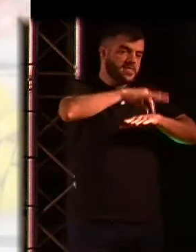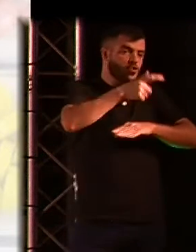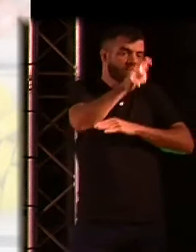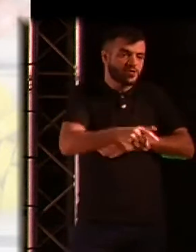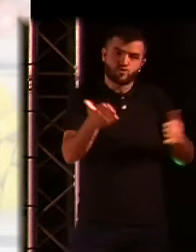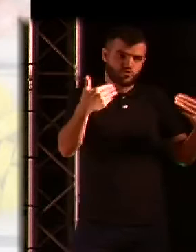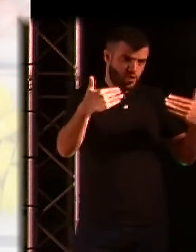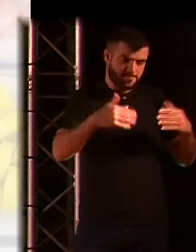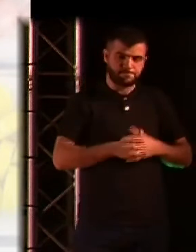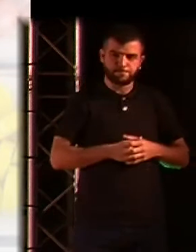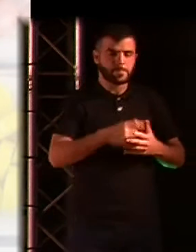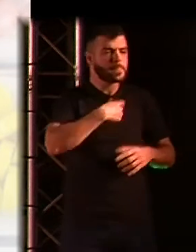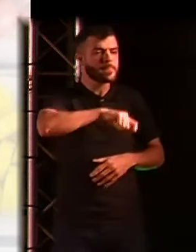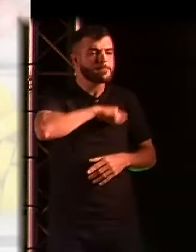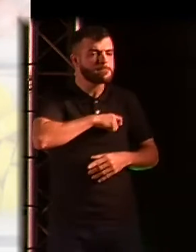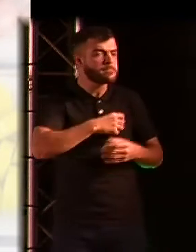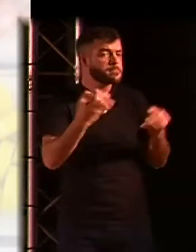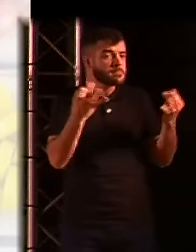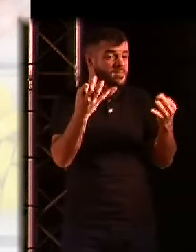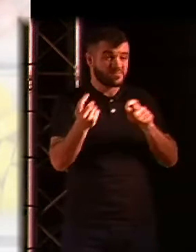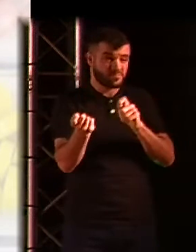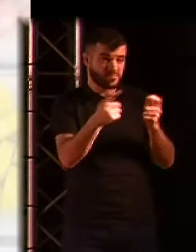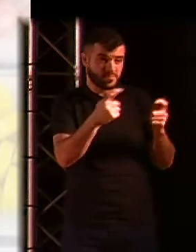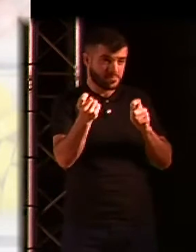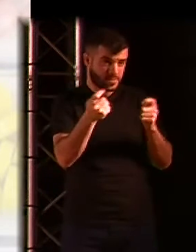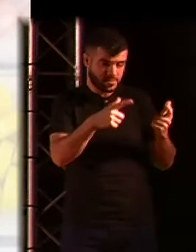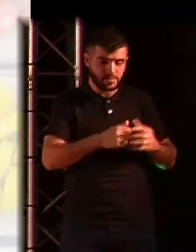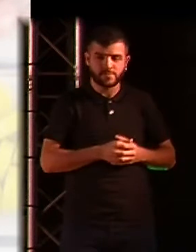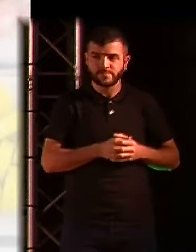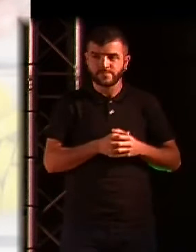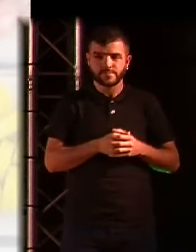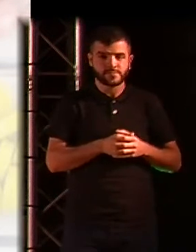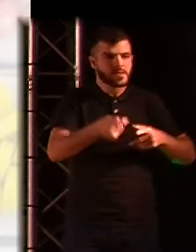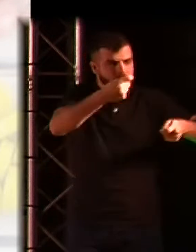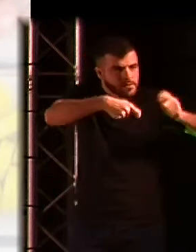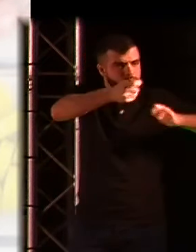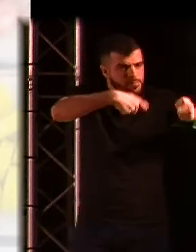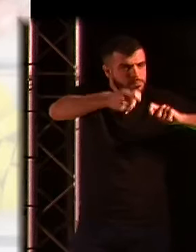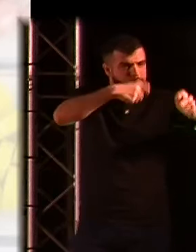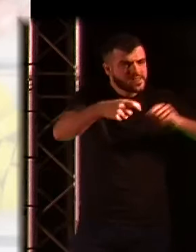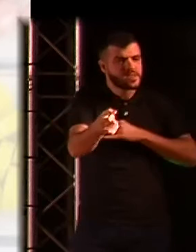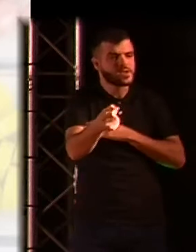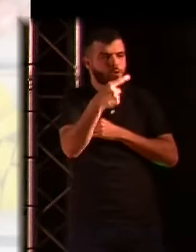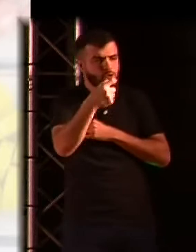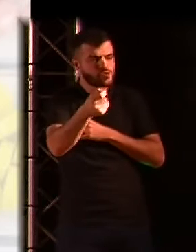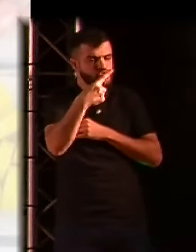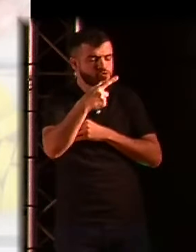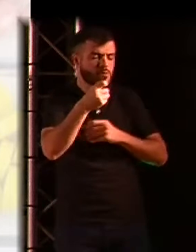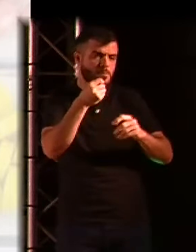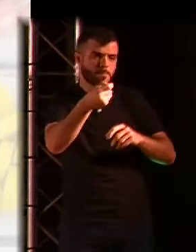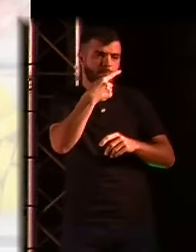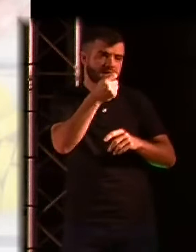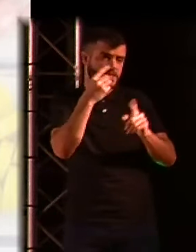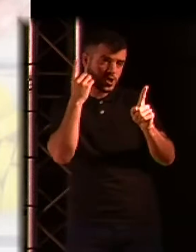¿Y en España qué pasa? Pues muy parecido. Ha aumentado el consumo, la venta de tranquilizantes y de antidepresivos.